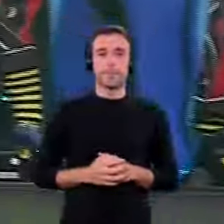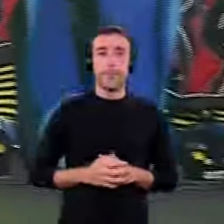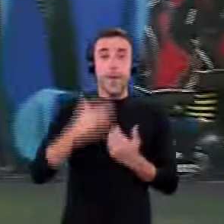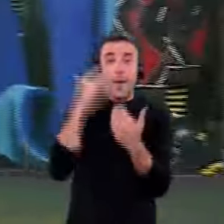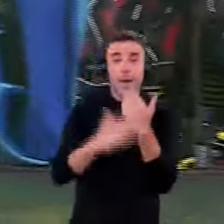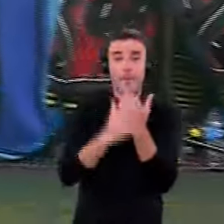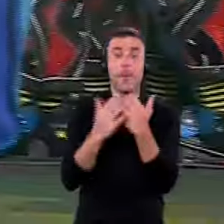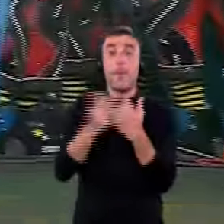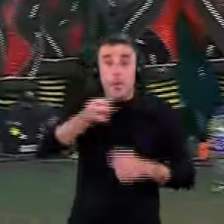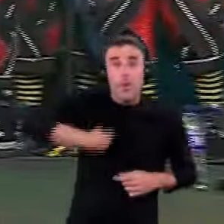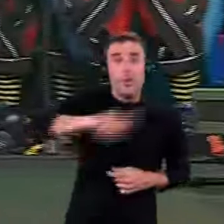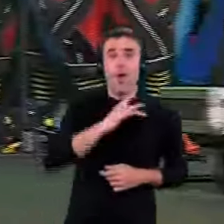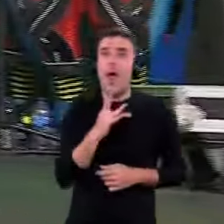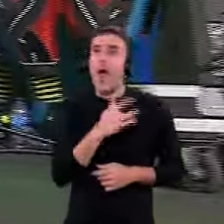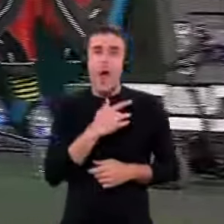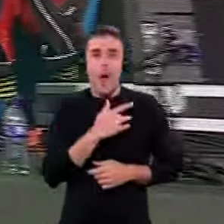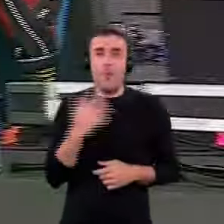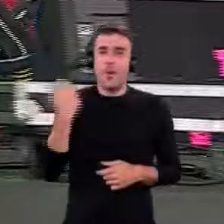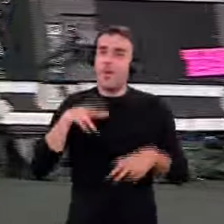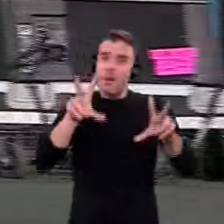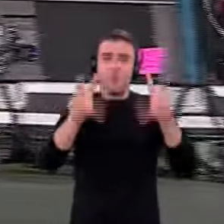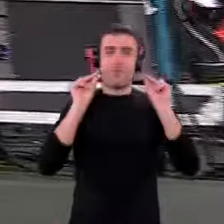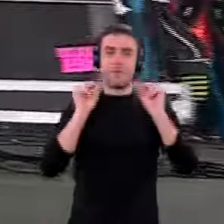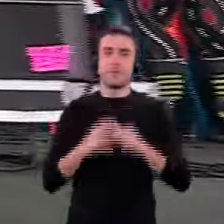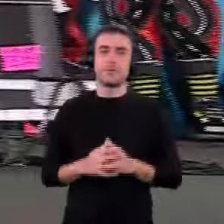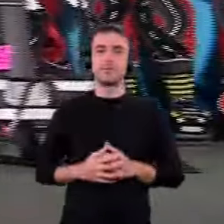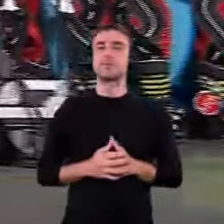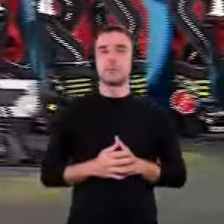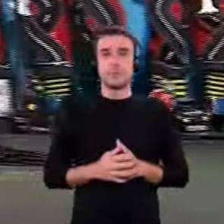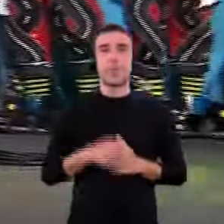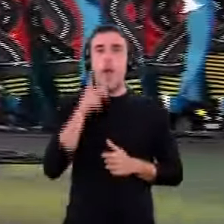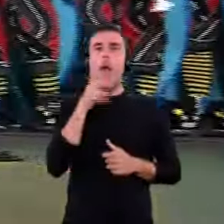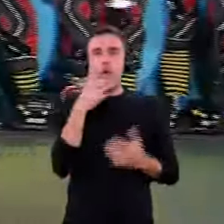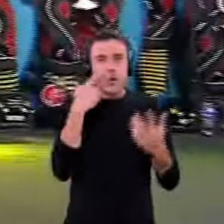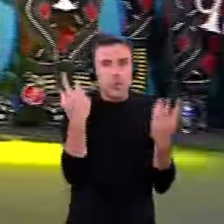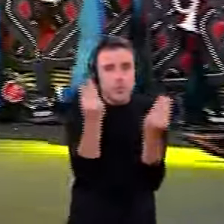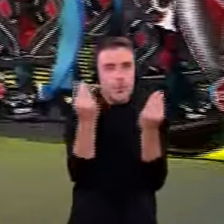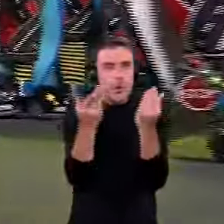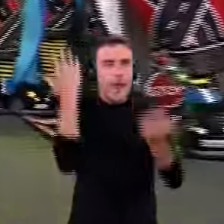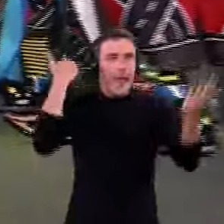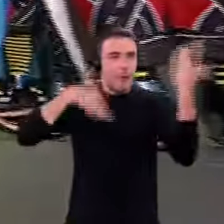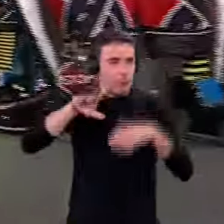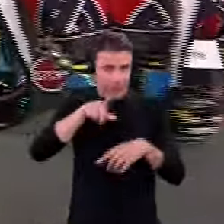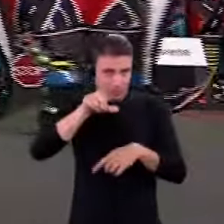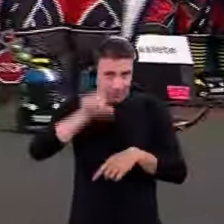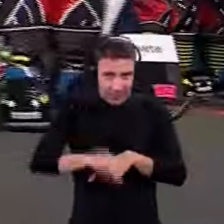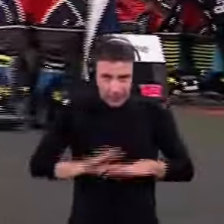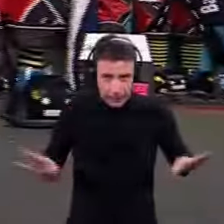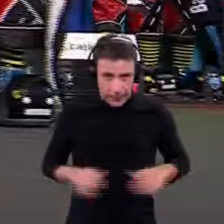Cariño mío, nuestro amor ya se termina, aunque te suene tu excusa barata.